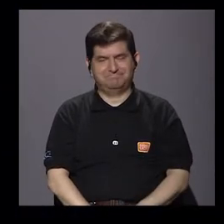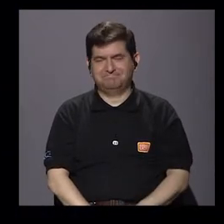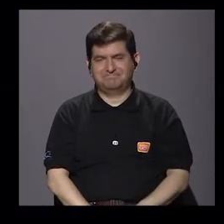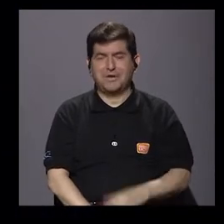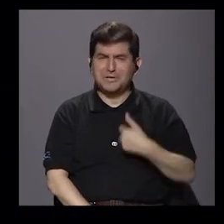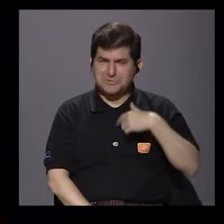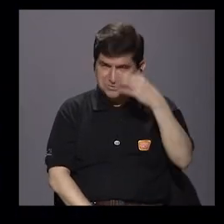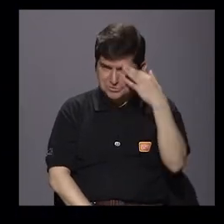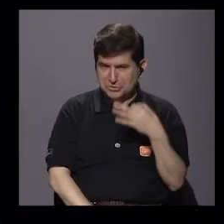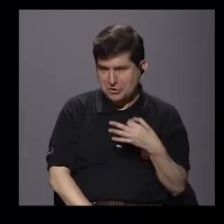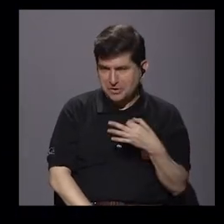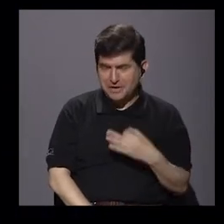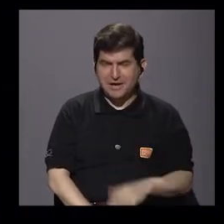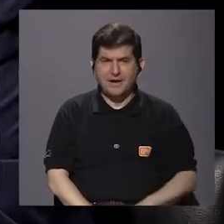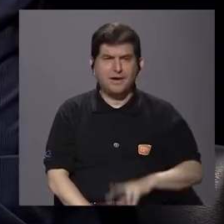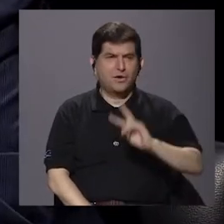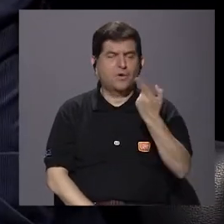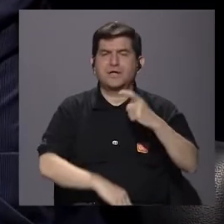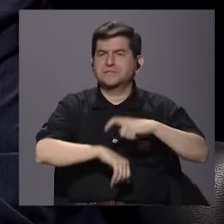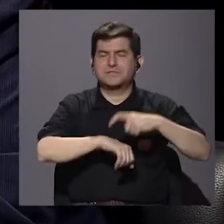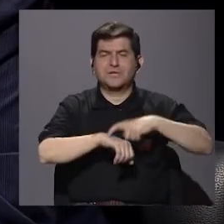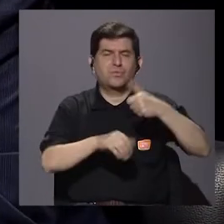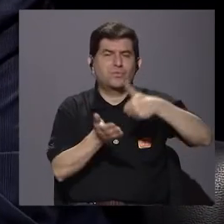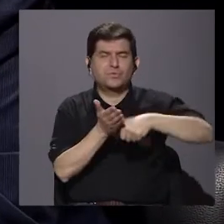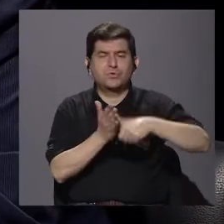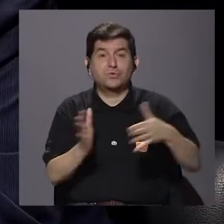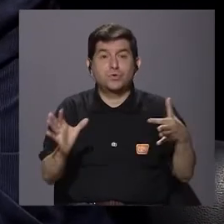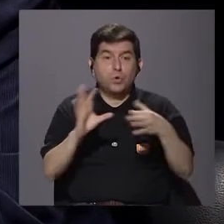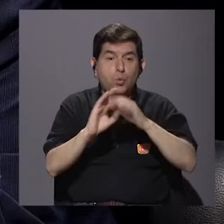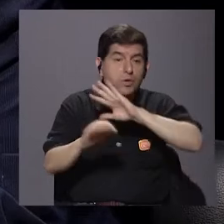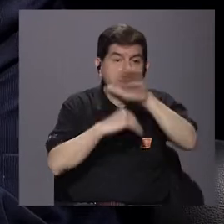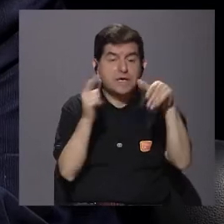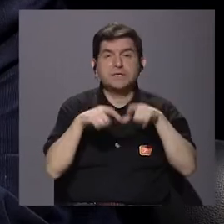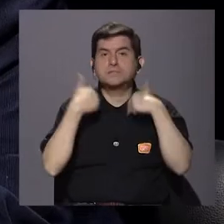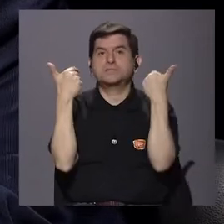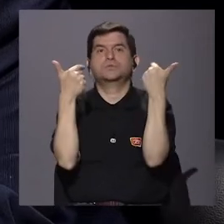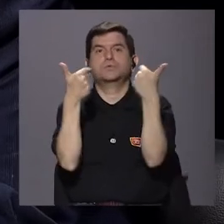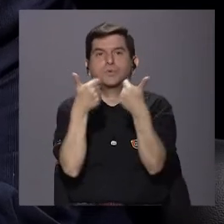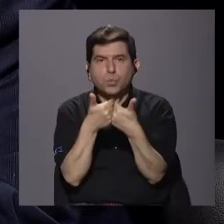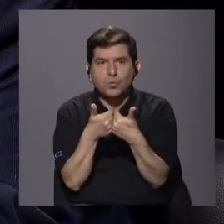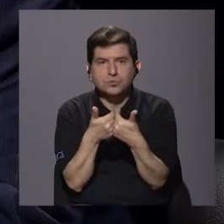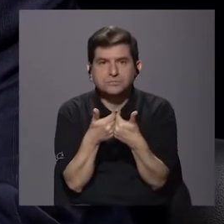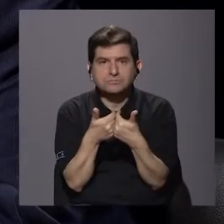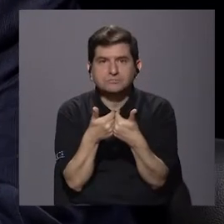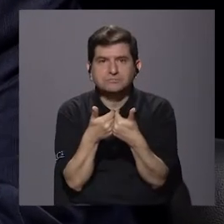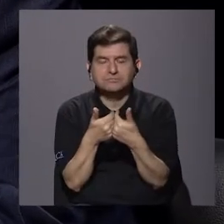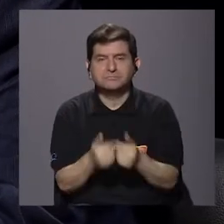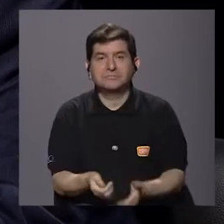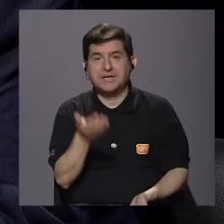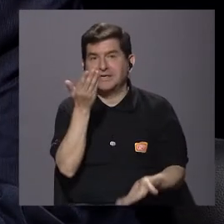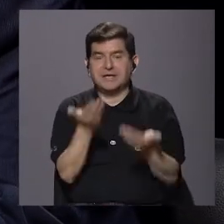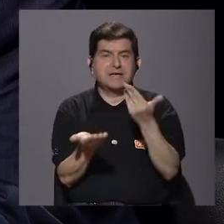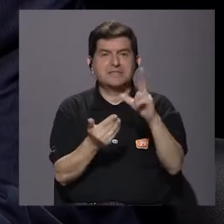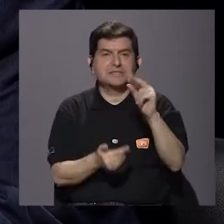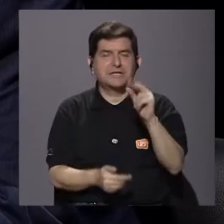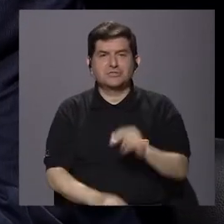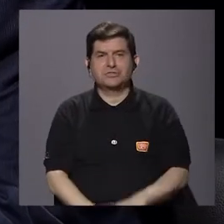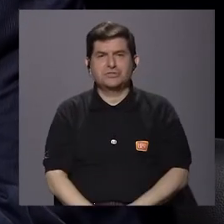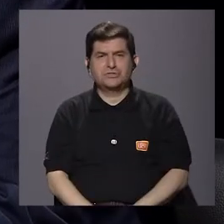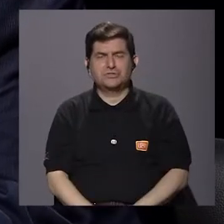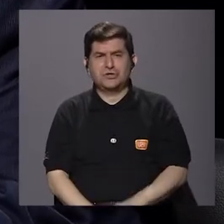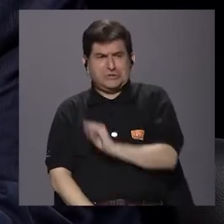y yo creo que en una segunda vuelta si hubieran unido todas las fuerzas que no son digamos